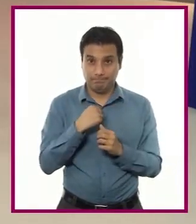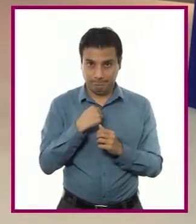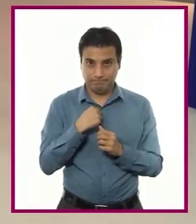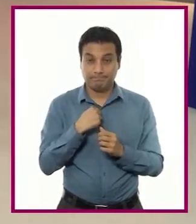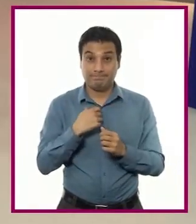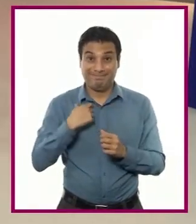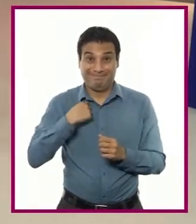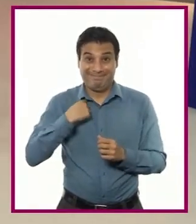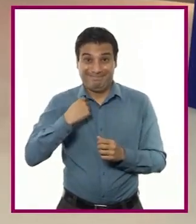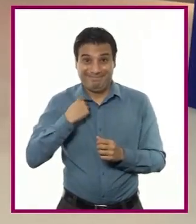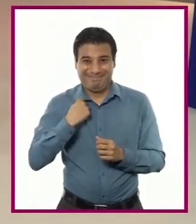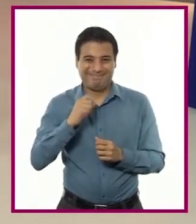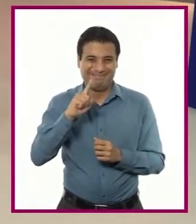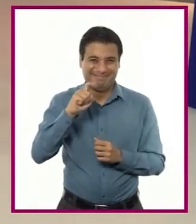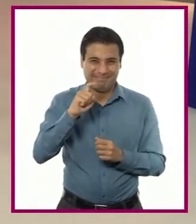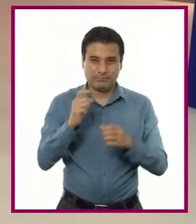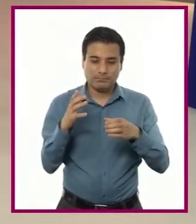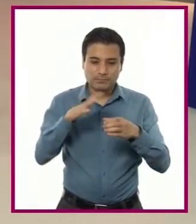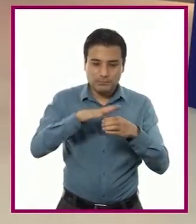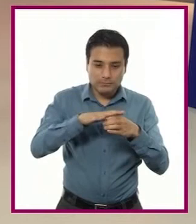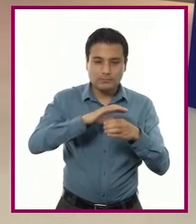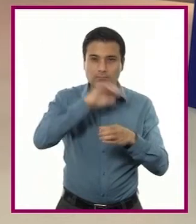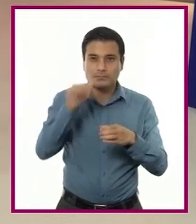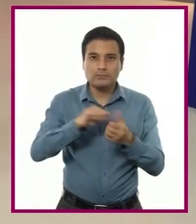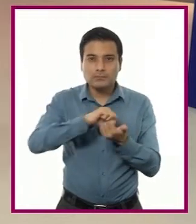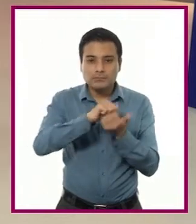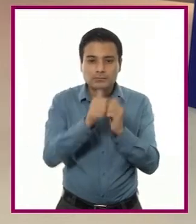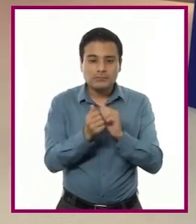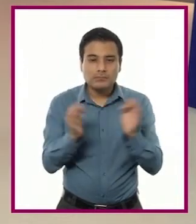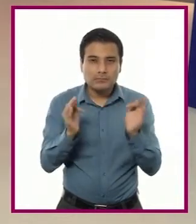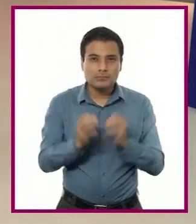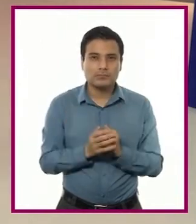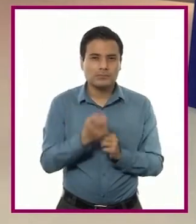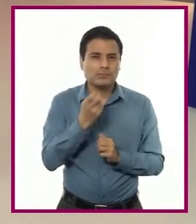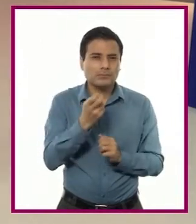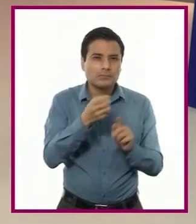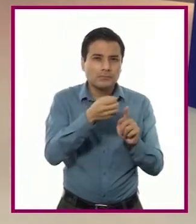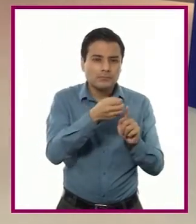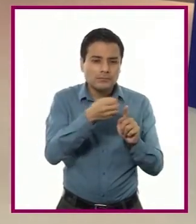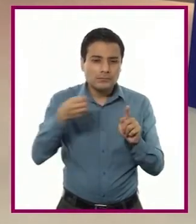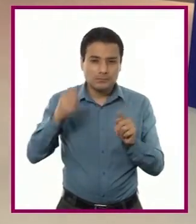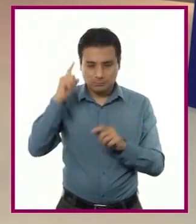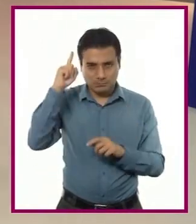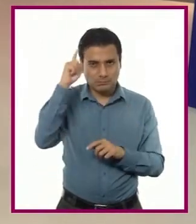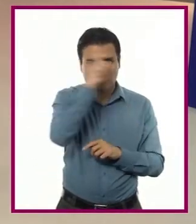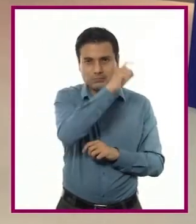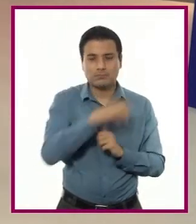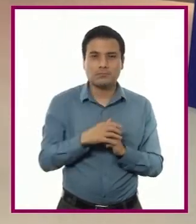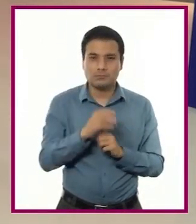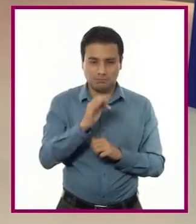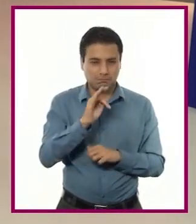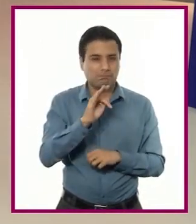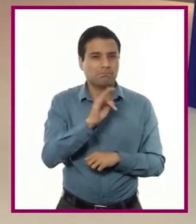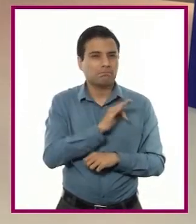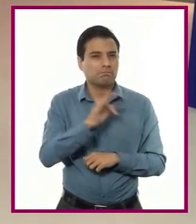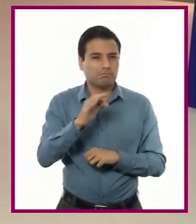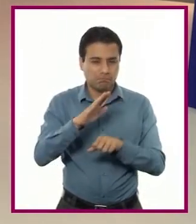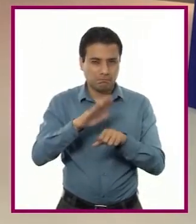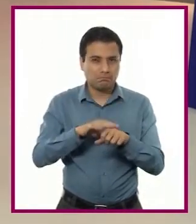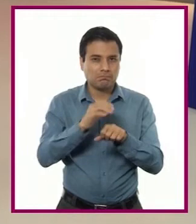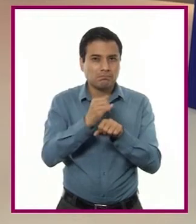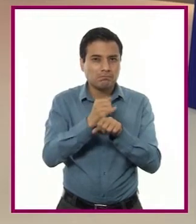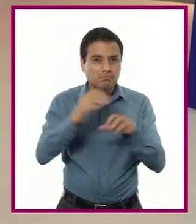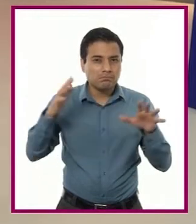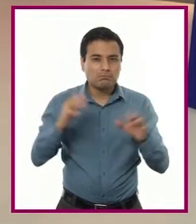paño humedecido para enfriarlo. Esta es una oración compleja que incluso podría brindar más información para que todo